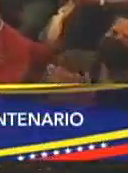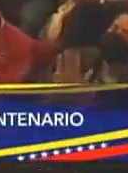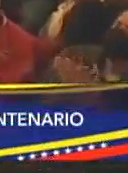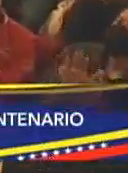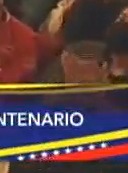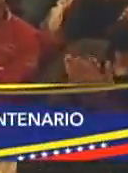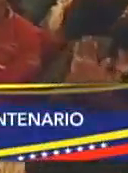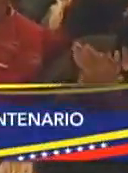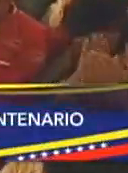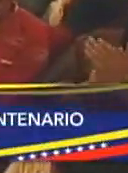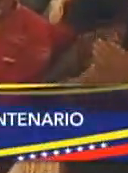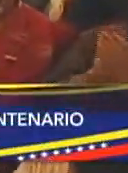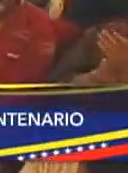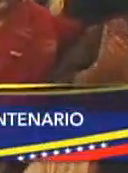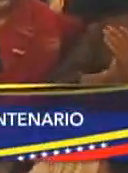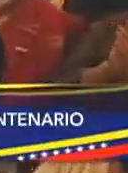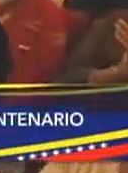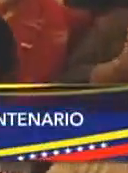Gracias a usted, presidente.